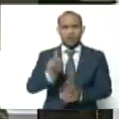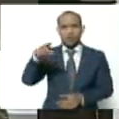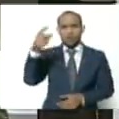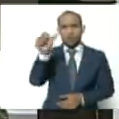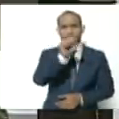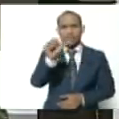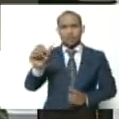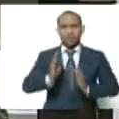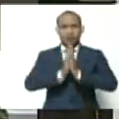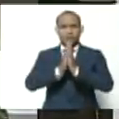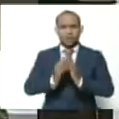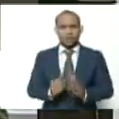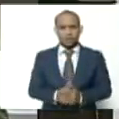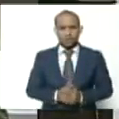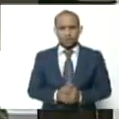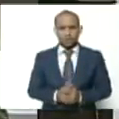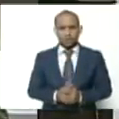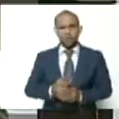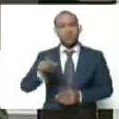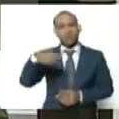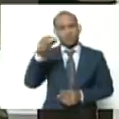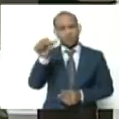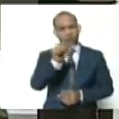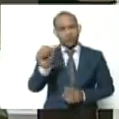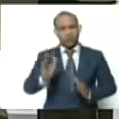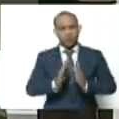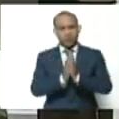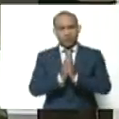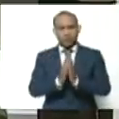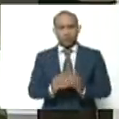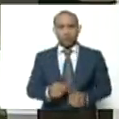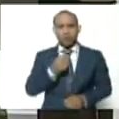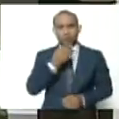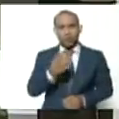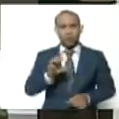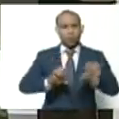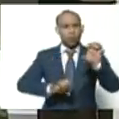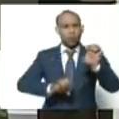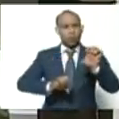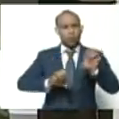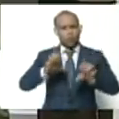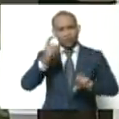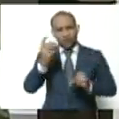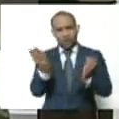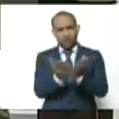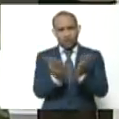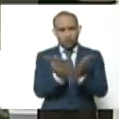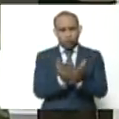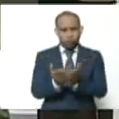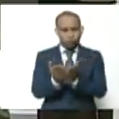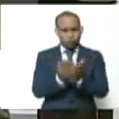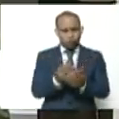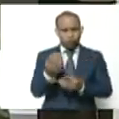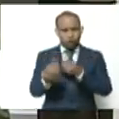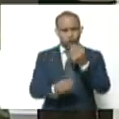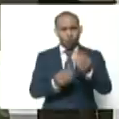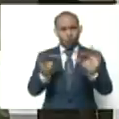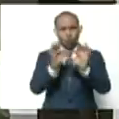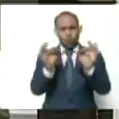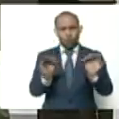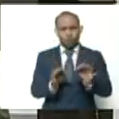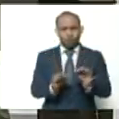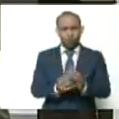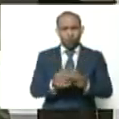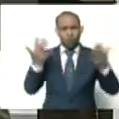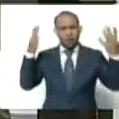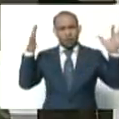Santa. Después de la Semana Santa, bueno, tenemos que estudiar la modalidad de celebración de la